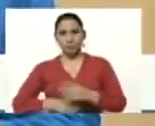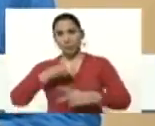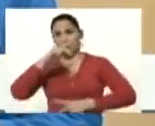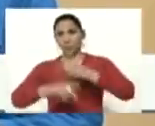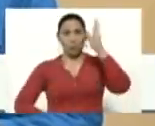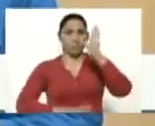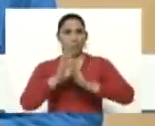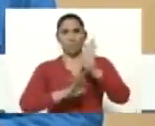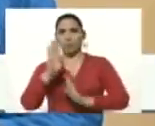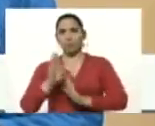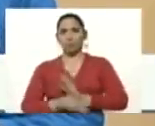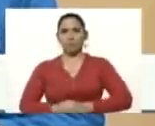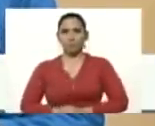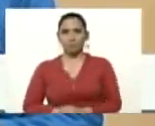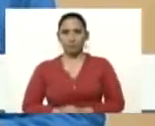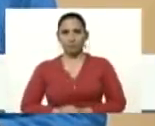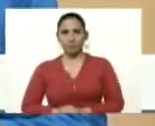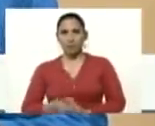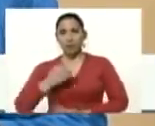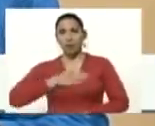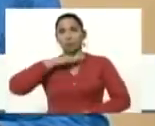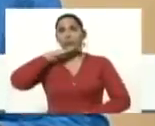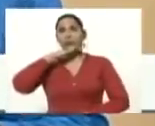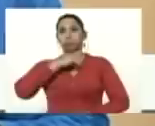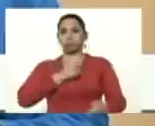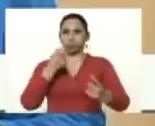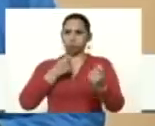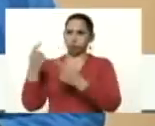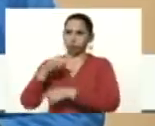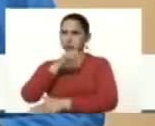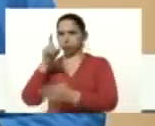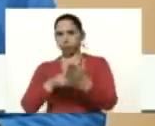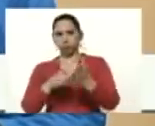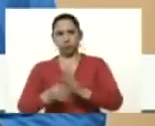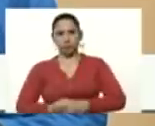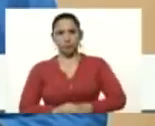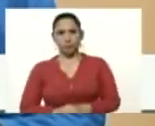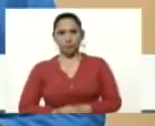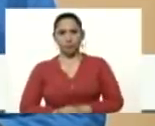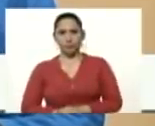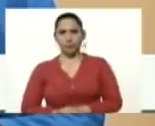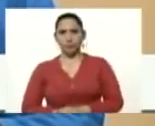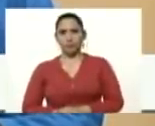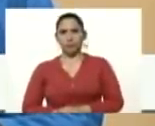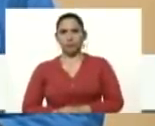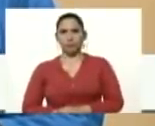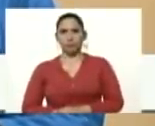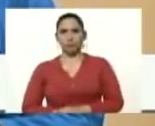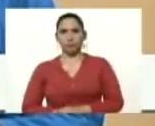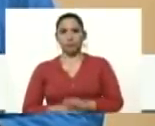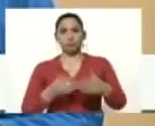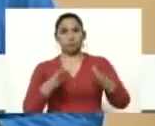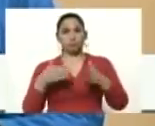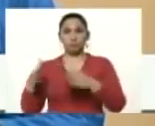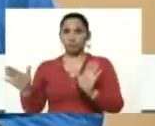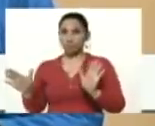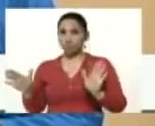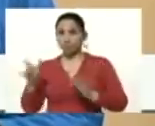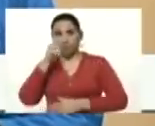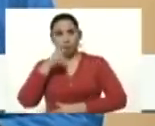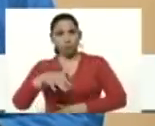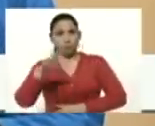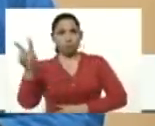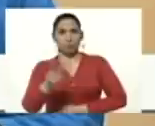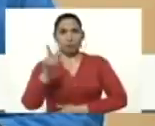producción, en el abastecimiento complementario y en la garantía al pueblo